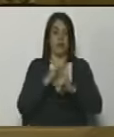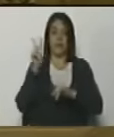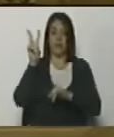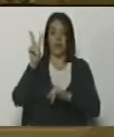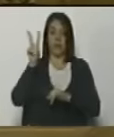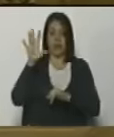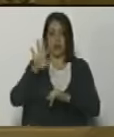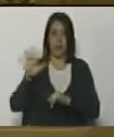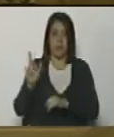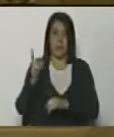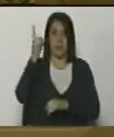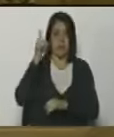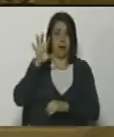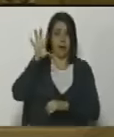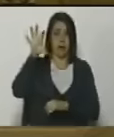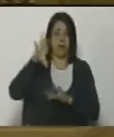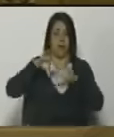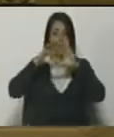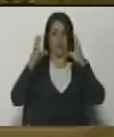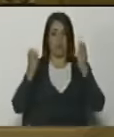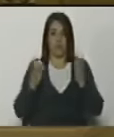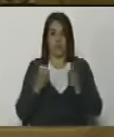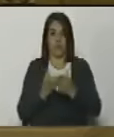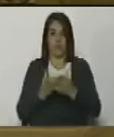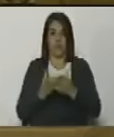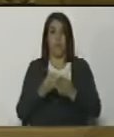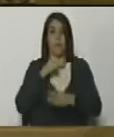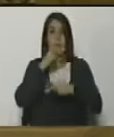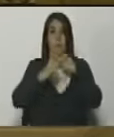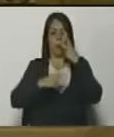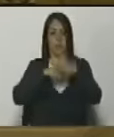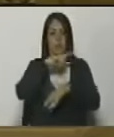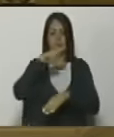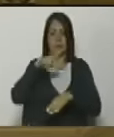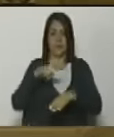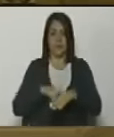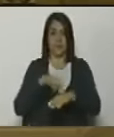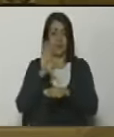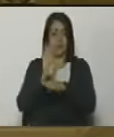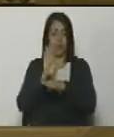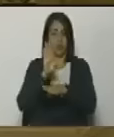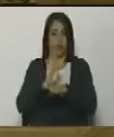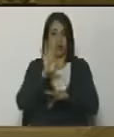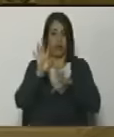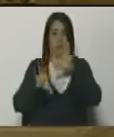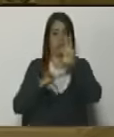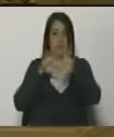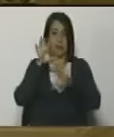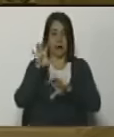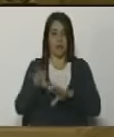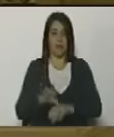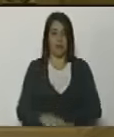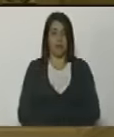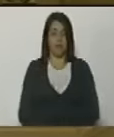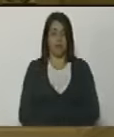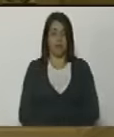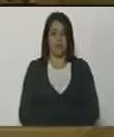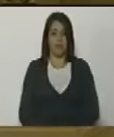Venezuela es el primer país del mundo que tiene una política nacional que protege a los animales.